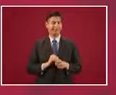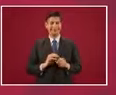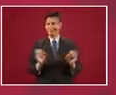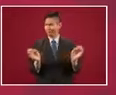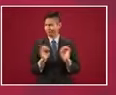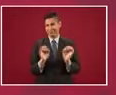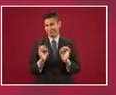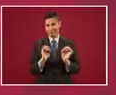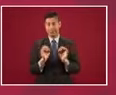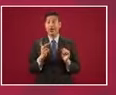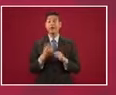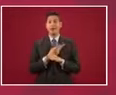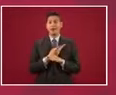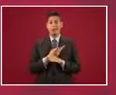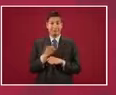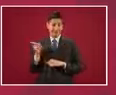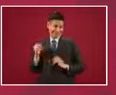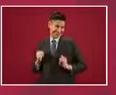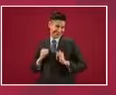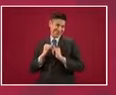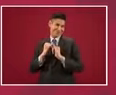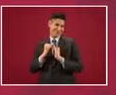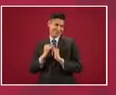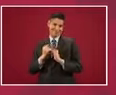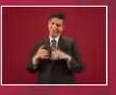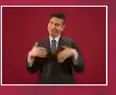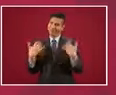tiene el instituto, tiene más, pero…